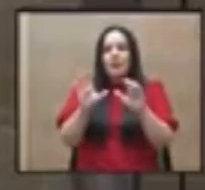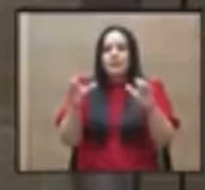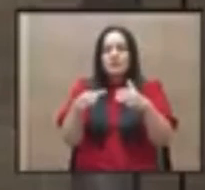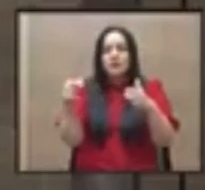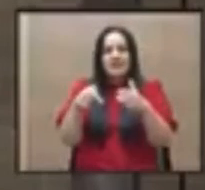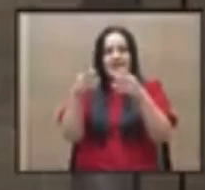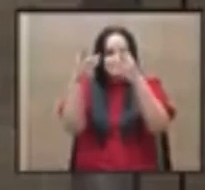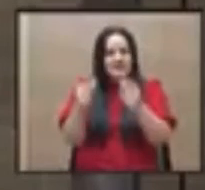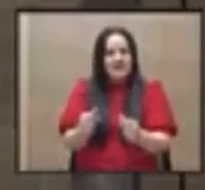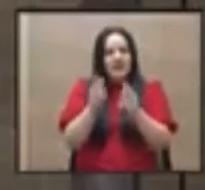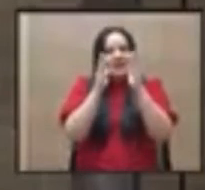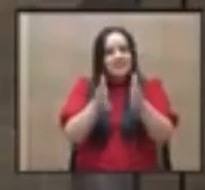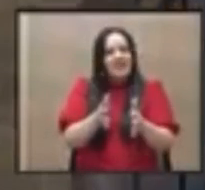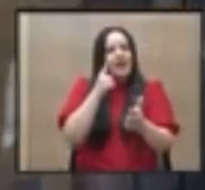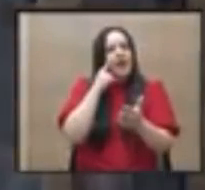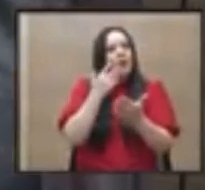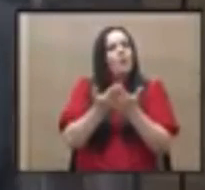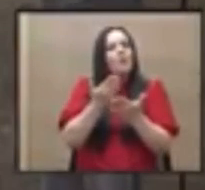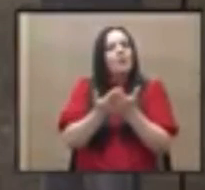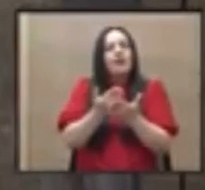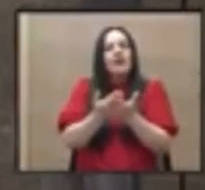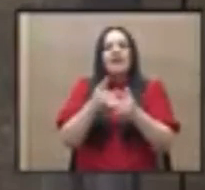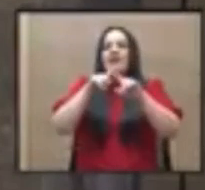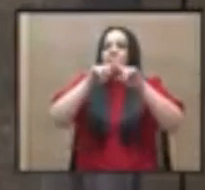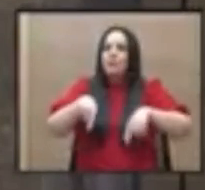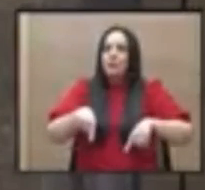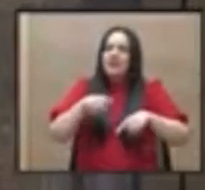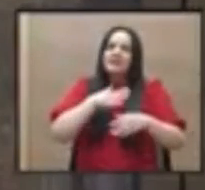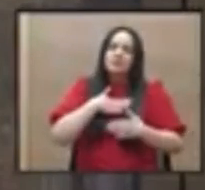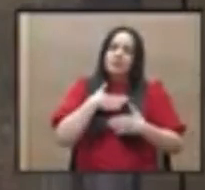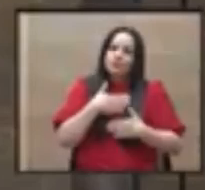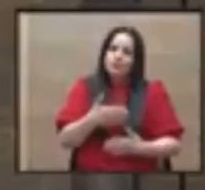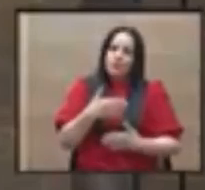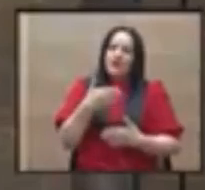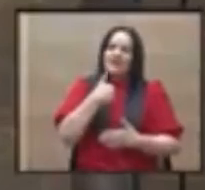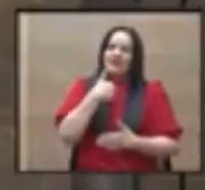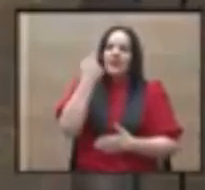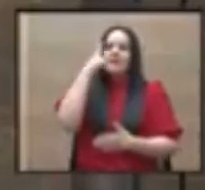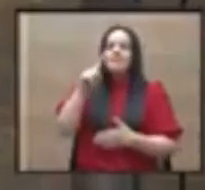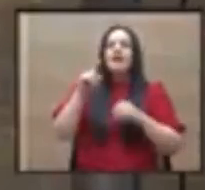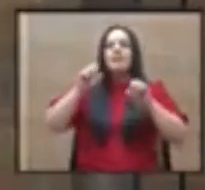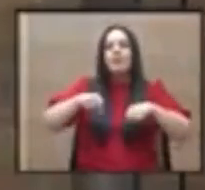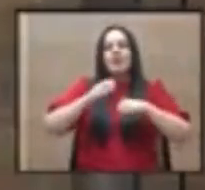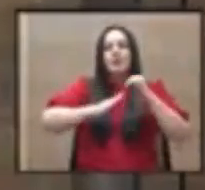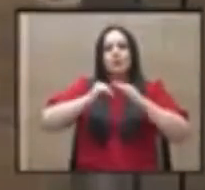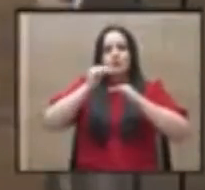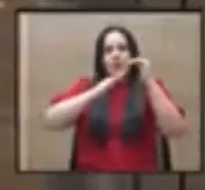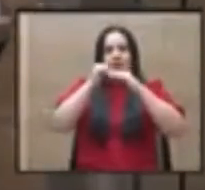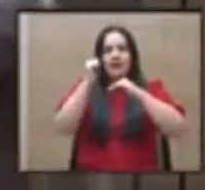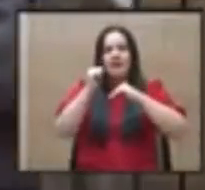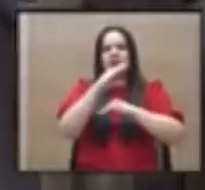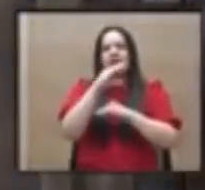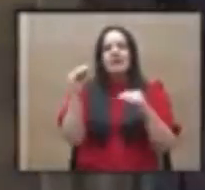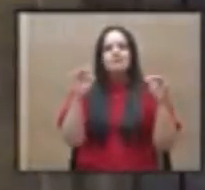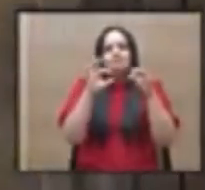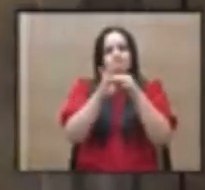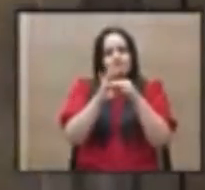en evidencia también la nula disposición que tienen para construir puentes con la